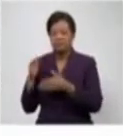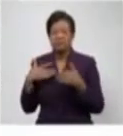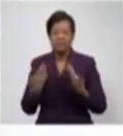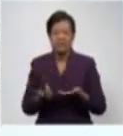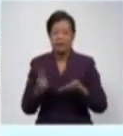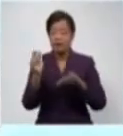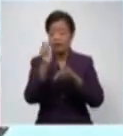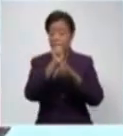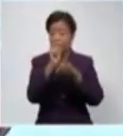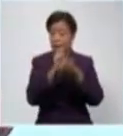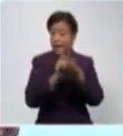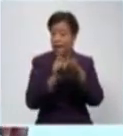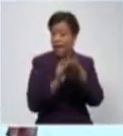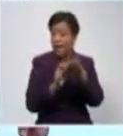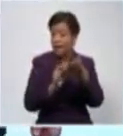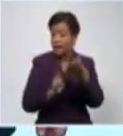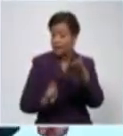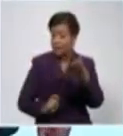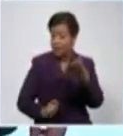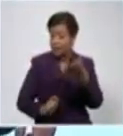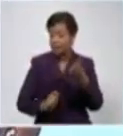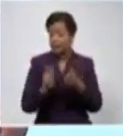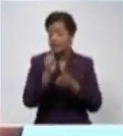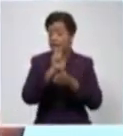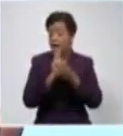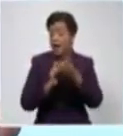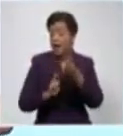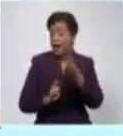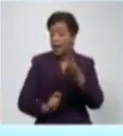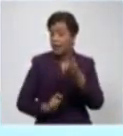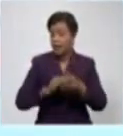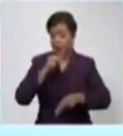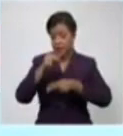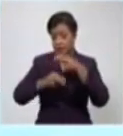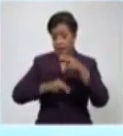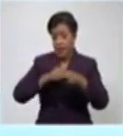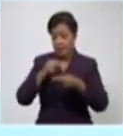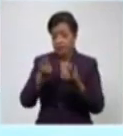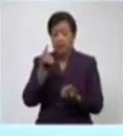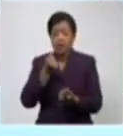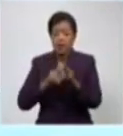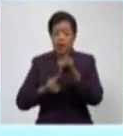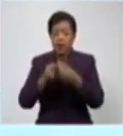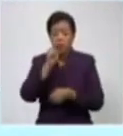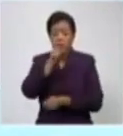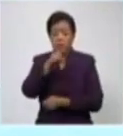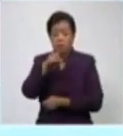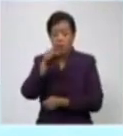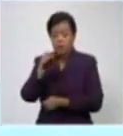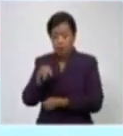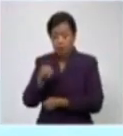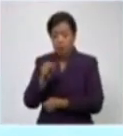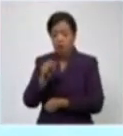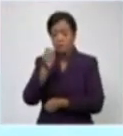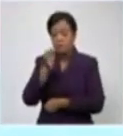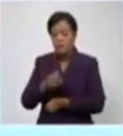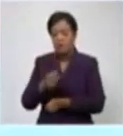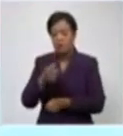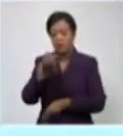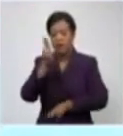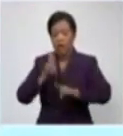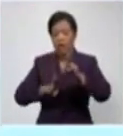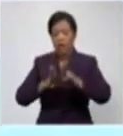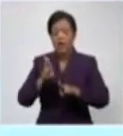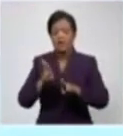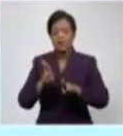carta, esta es la publicación que habla de la carta, es una carta que realizaron algunas de las personas que promueven acciones de